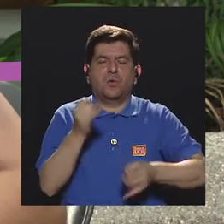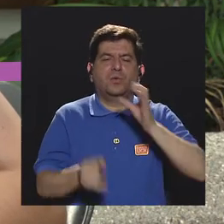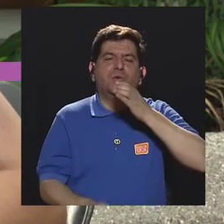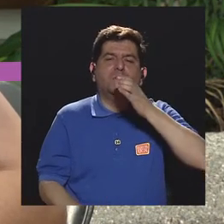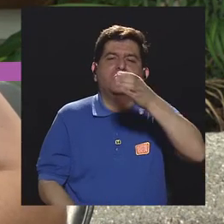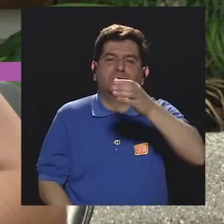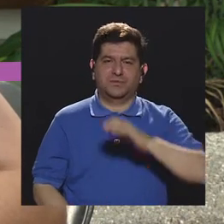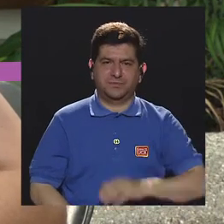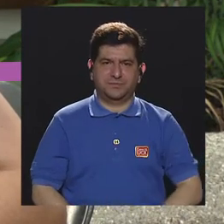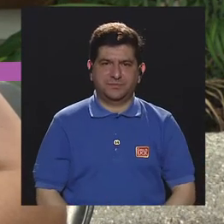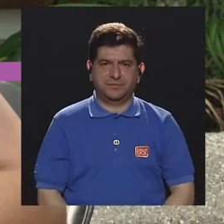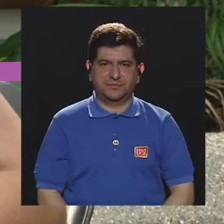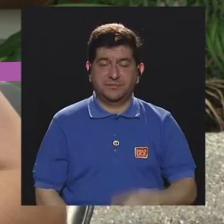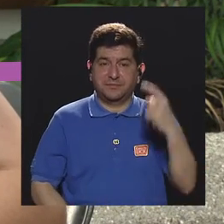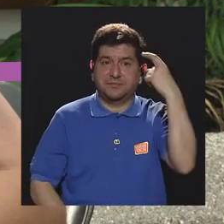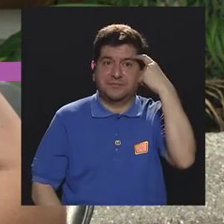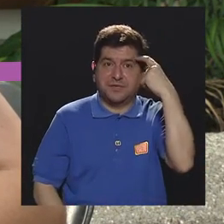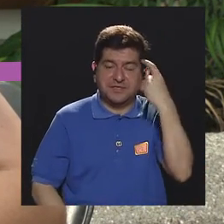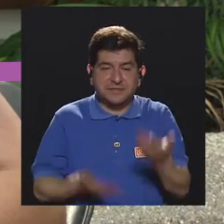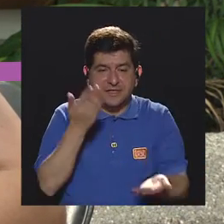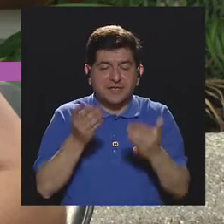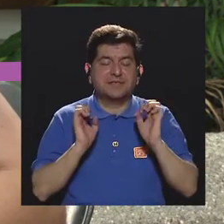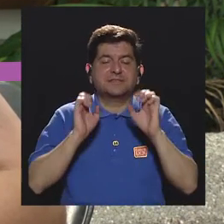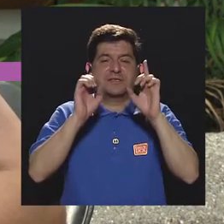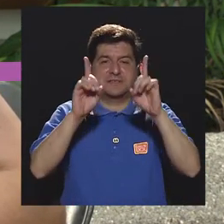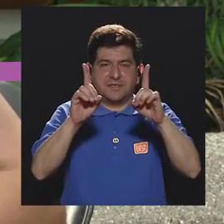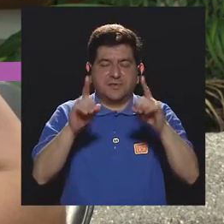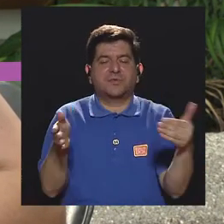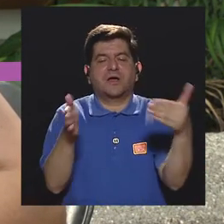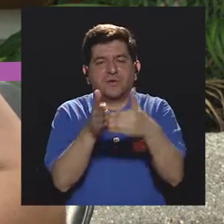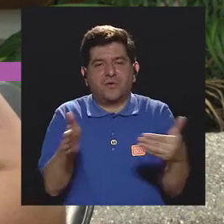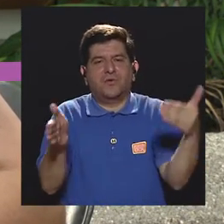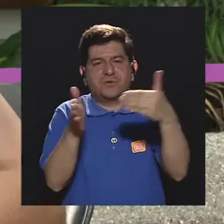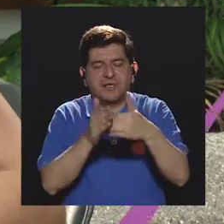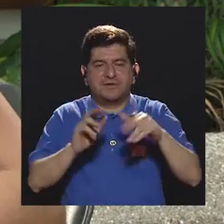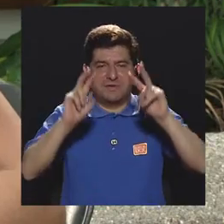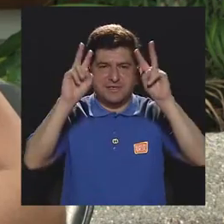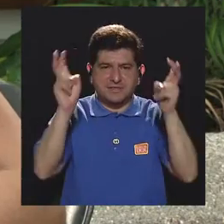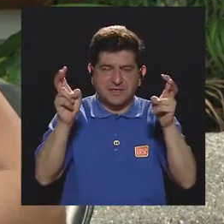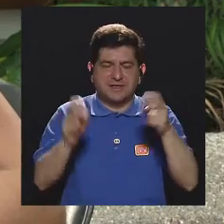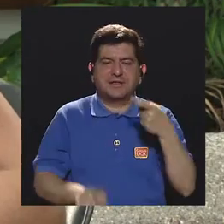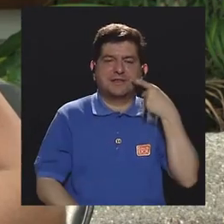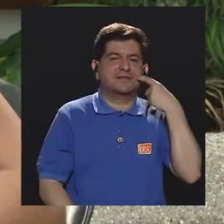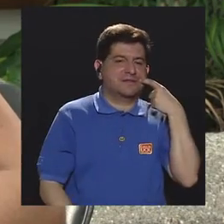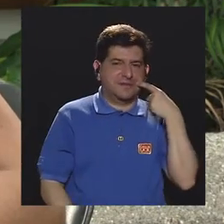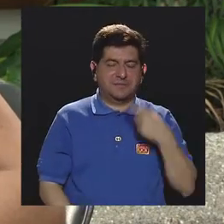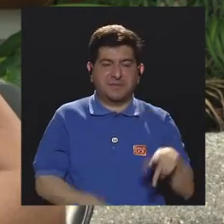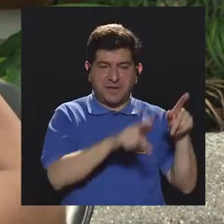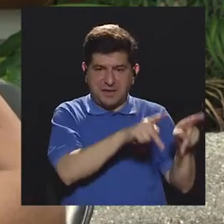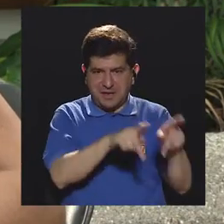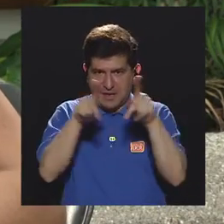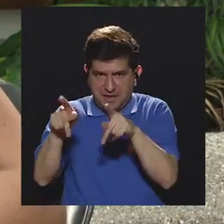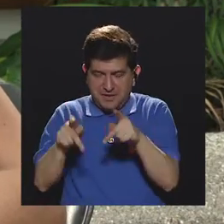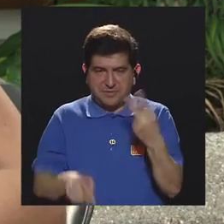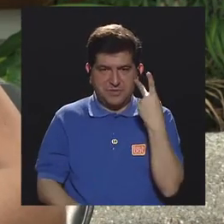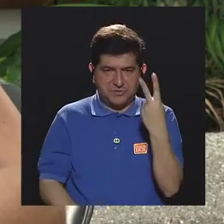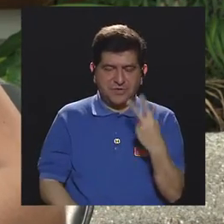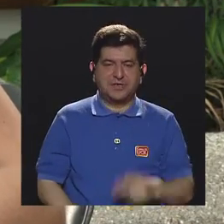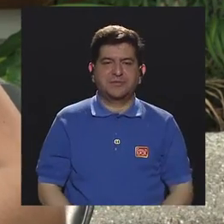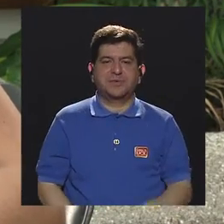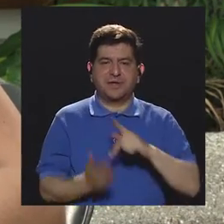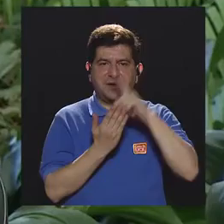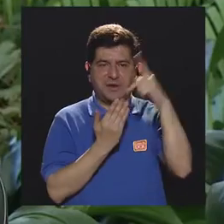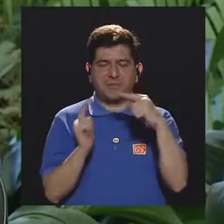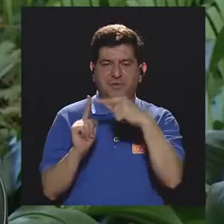última recomendación en términos de educar, reeducar en el tema de las adicciones a las personas que nos están viendo en